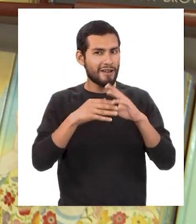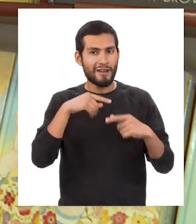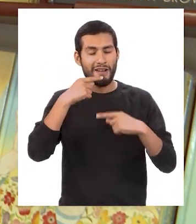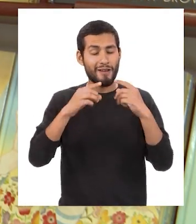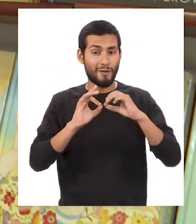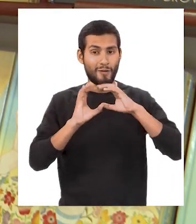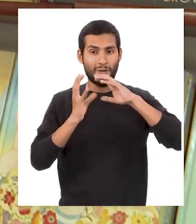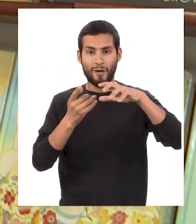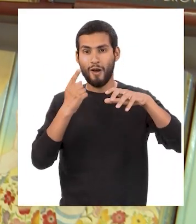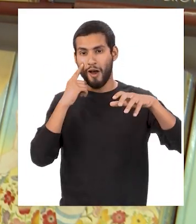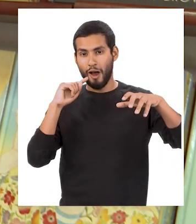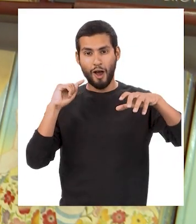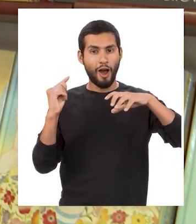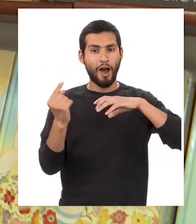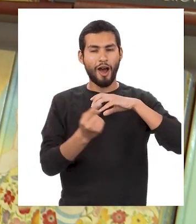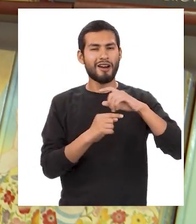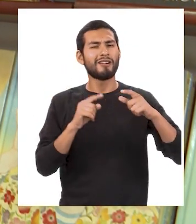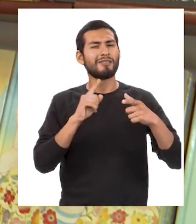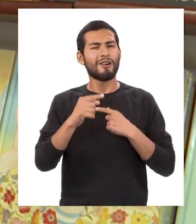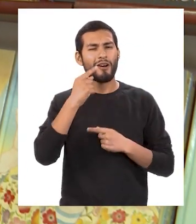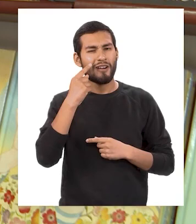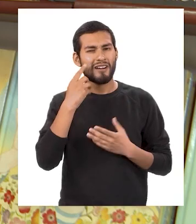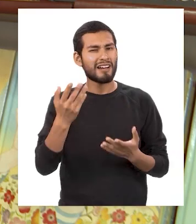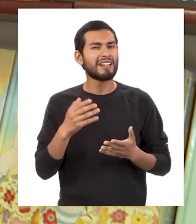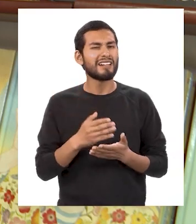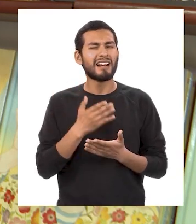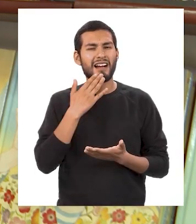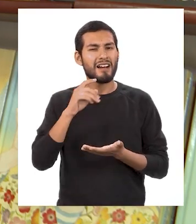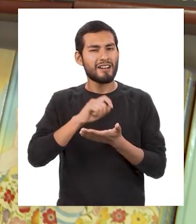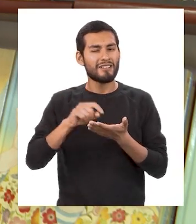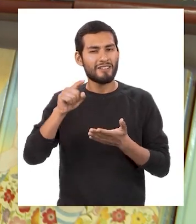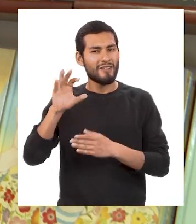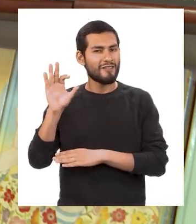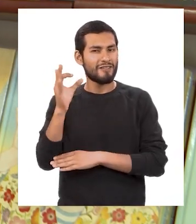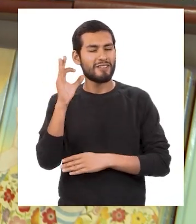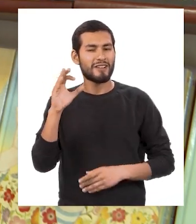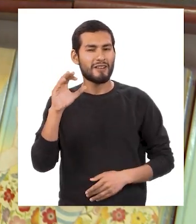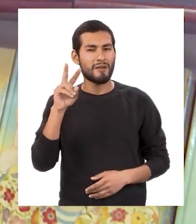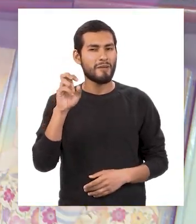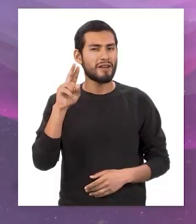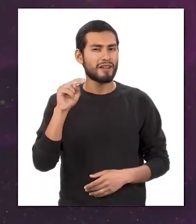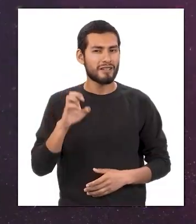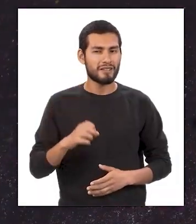conocer el mundo entero. Pero conozcamos un poco más acerca de este autor francés.